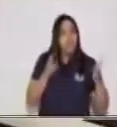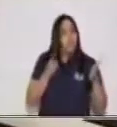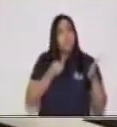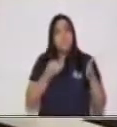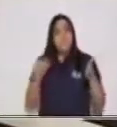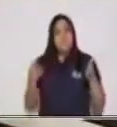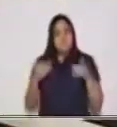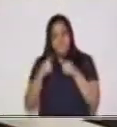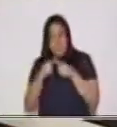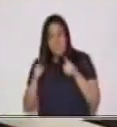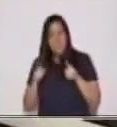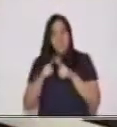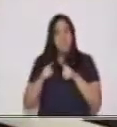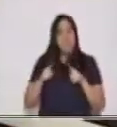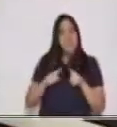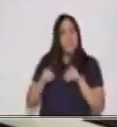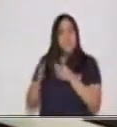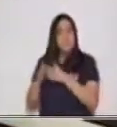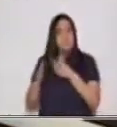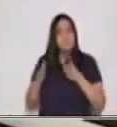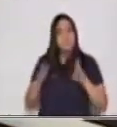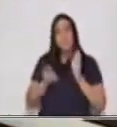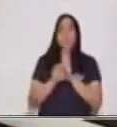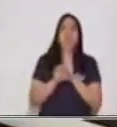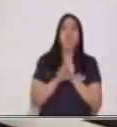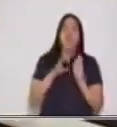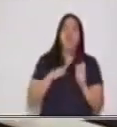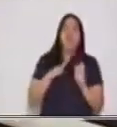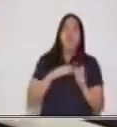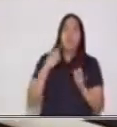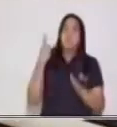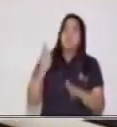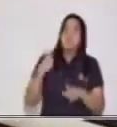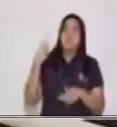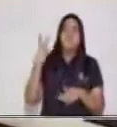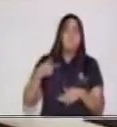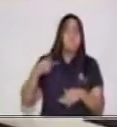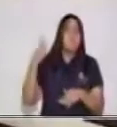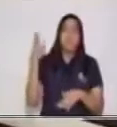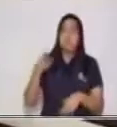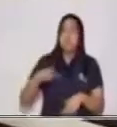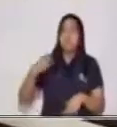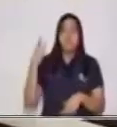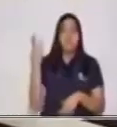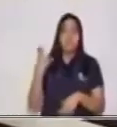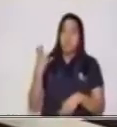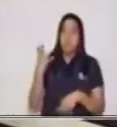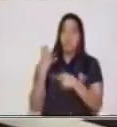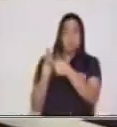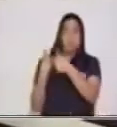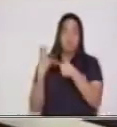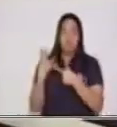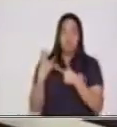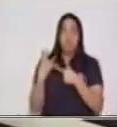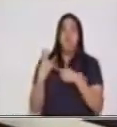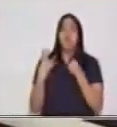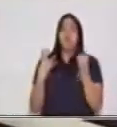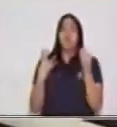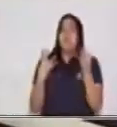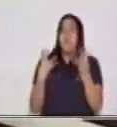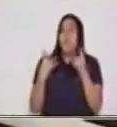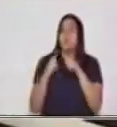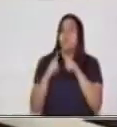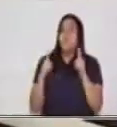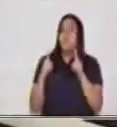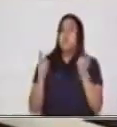hay entre un número entero y otro? Por ejemplo, tenemos los números enteros. 1, 2, 3, 4. ¿Cuánta diferencia hay entre uno y